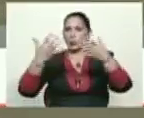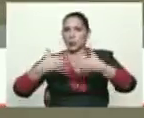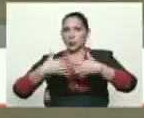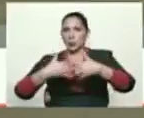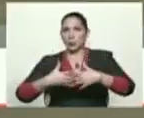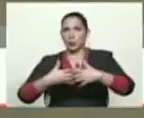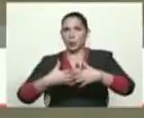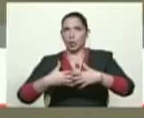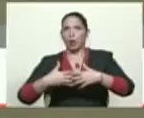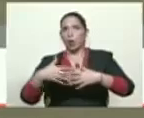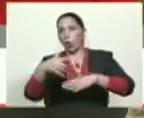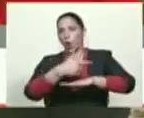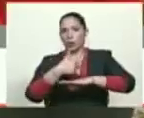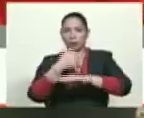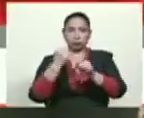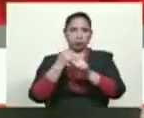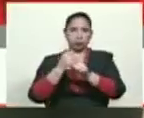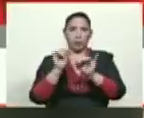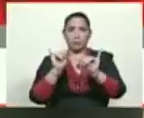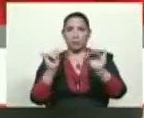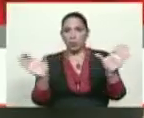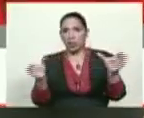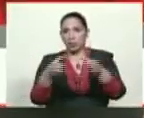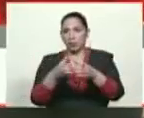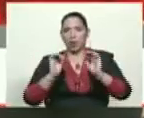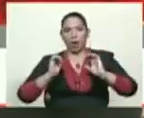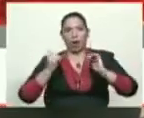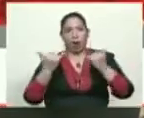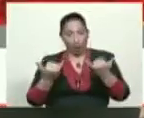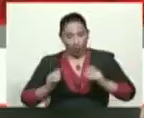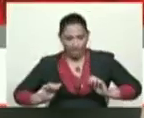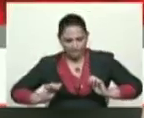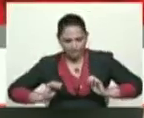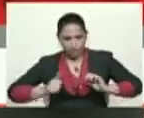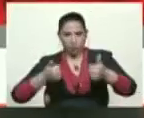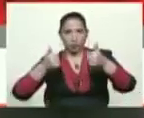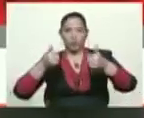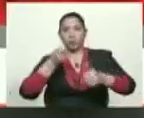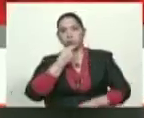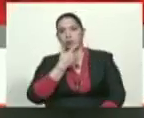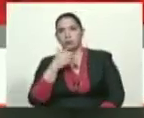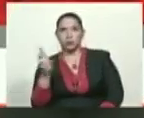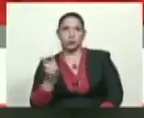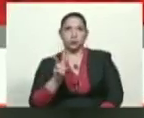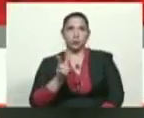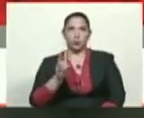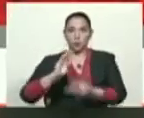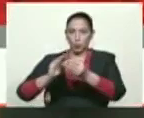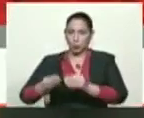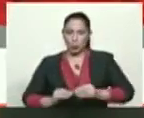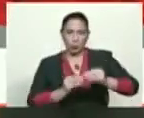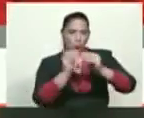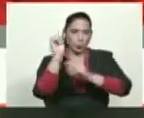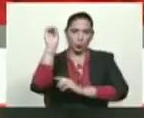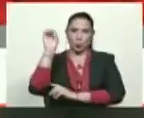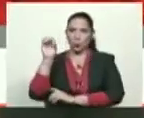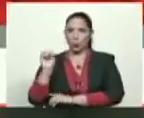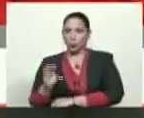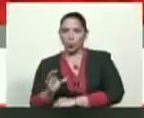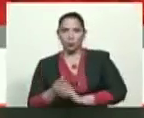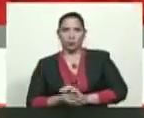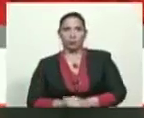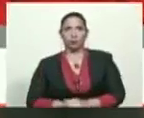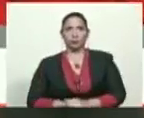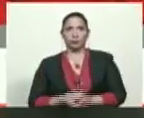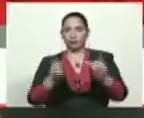trabajando como un solo equipo pues ahora arrancamos en este embellecimiento de las ciudades recuperación de semáforos de luminarias